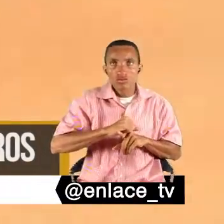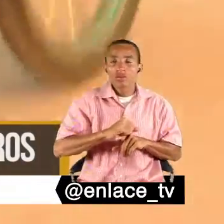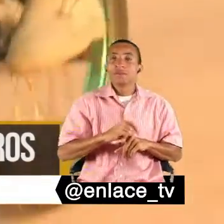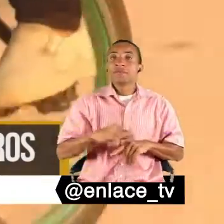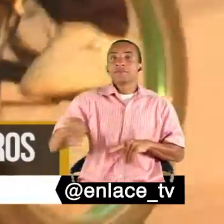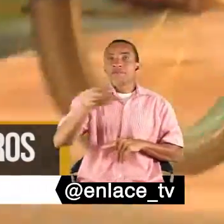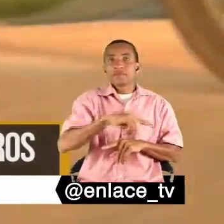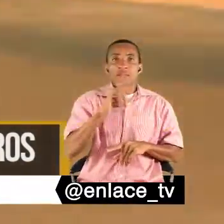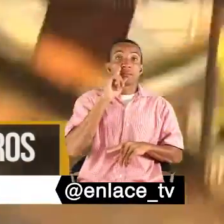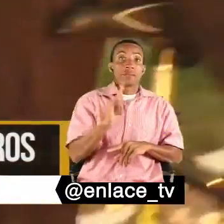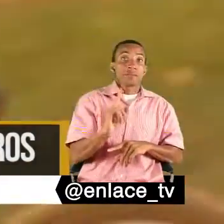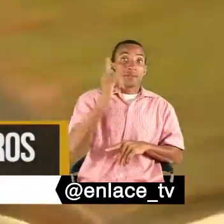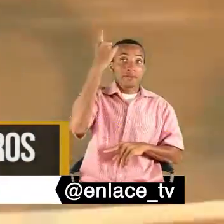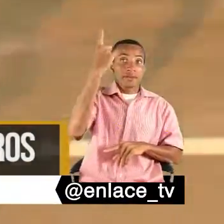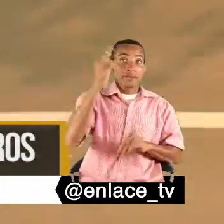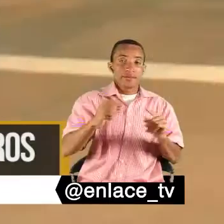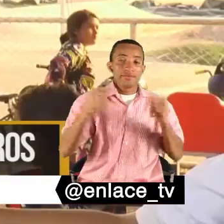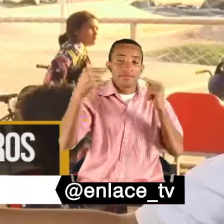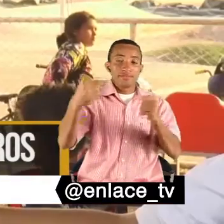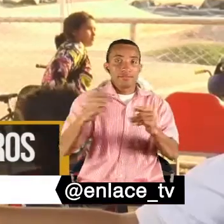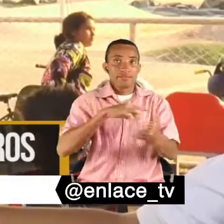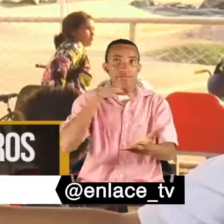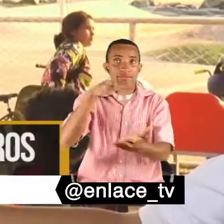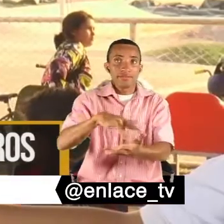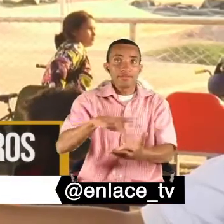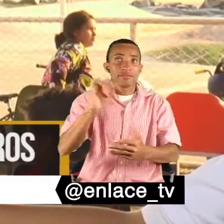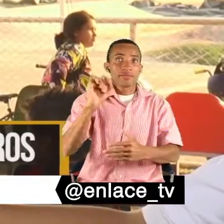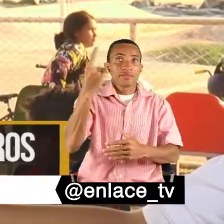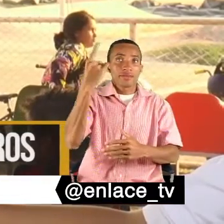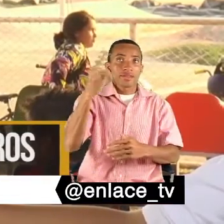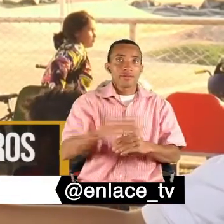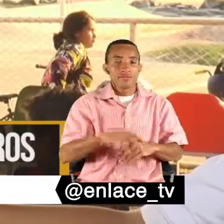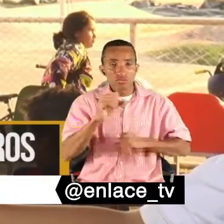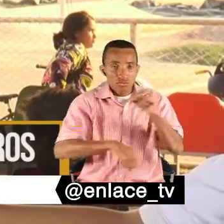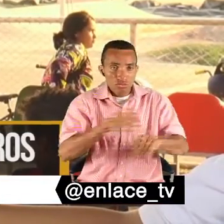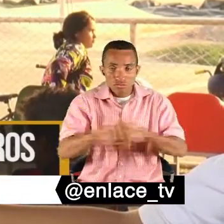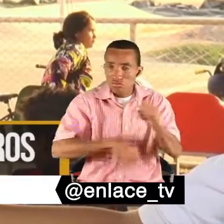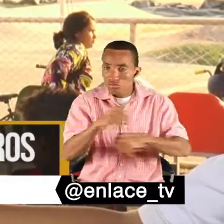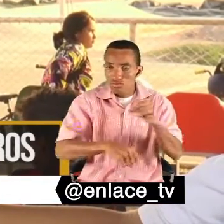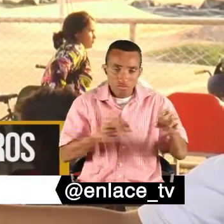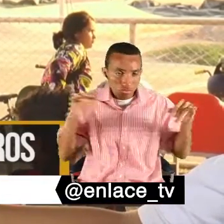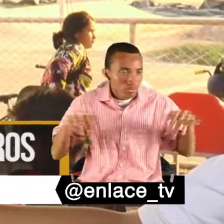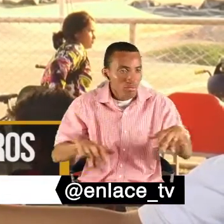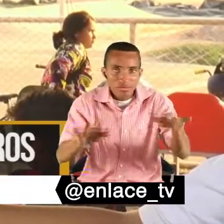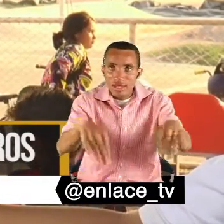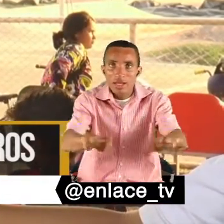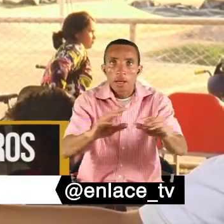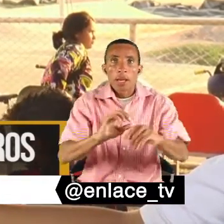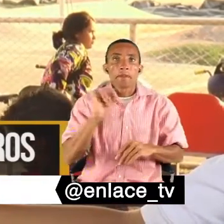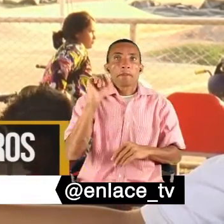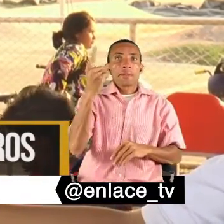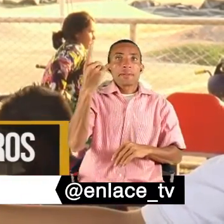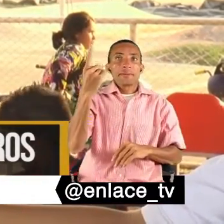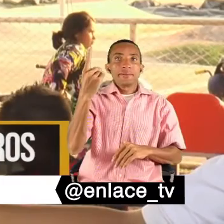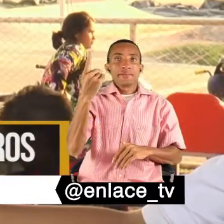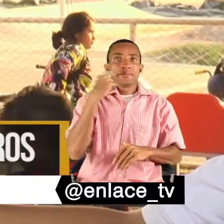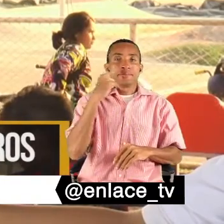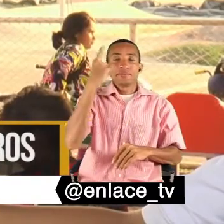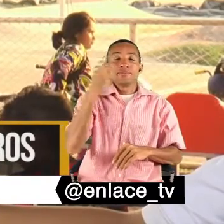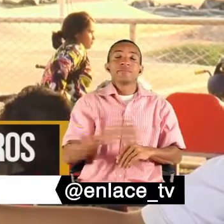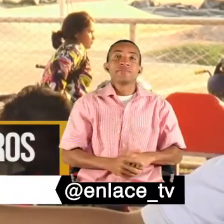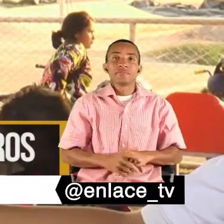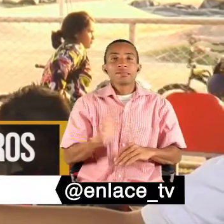son la primera vez que van a tener una participación en una carrera como tal, pues va a ser muy, muy bonito para ellos, va a ser algo histórico,